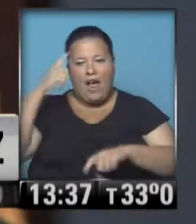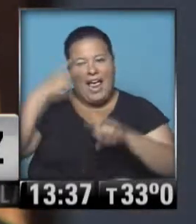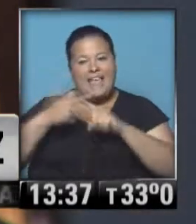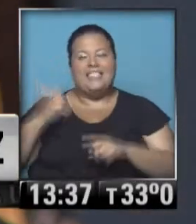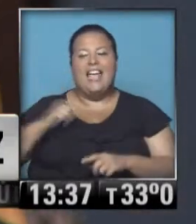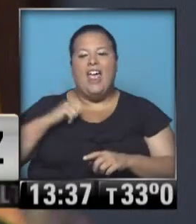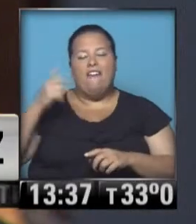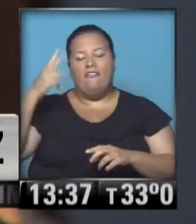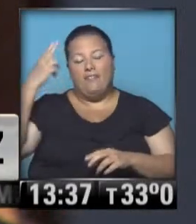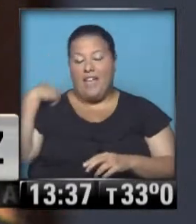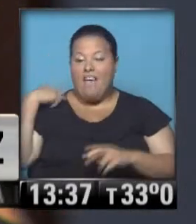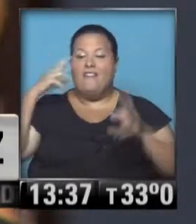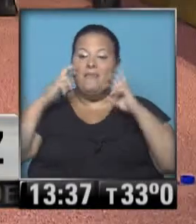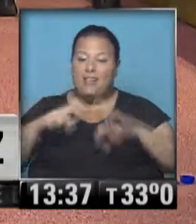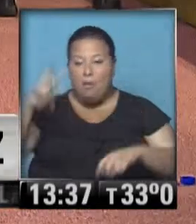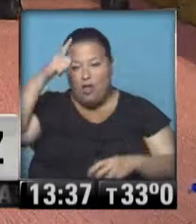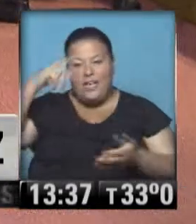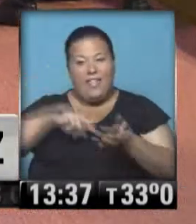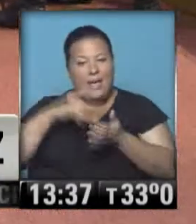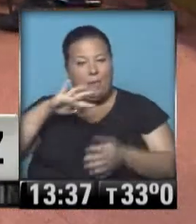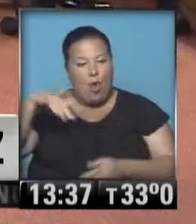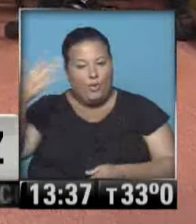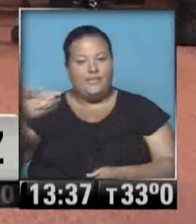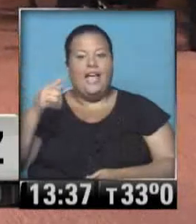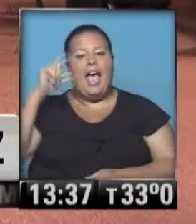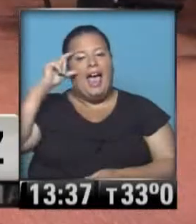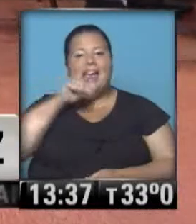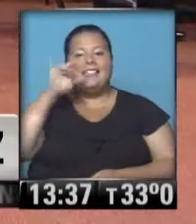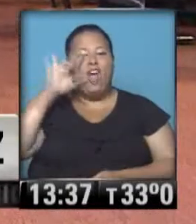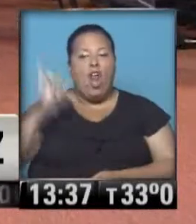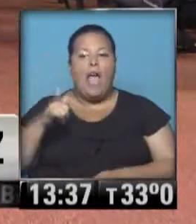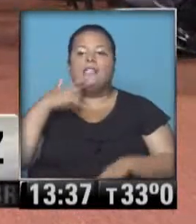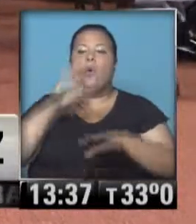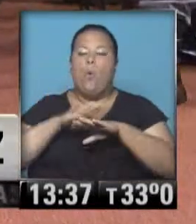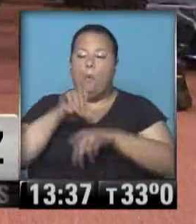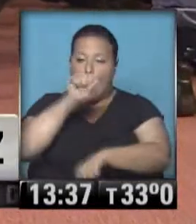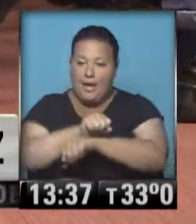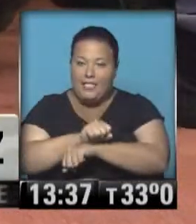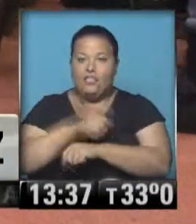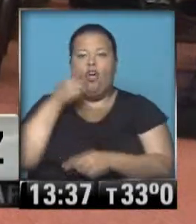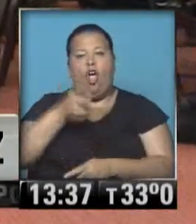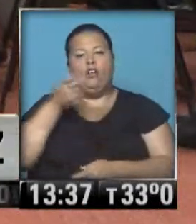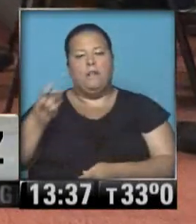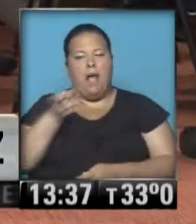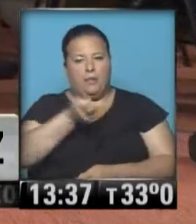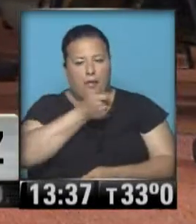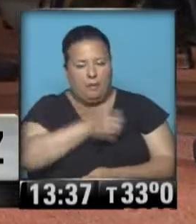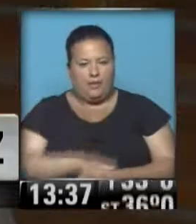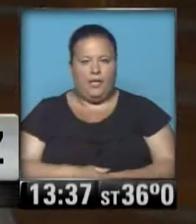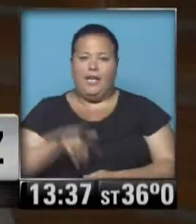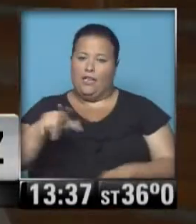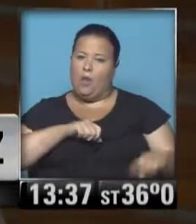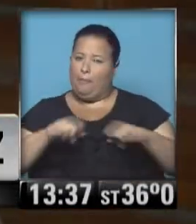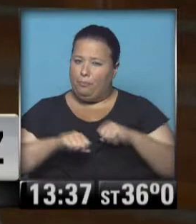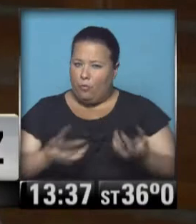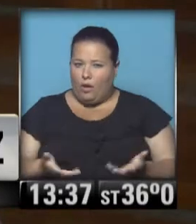de investigaciones de la policía bonaerense, Miguel Echecolat, condenado por delitos de lesa humanidad. Es una